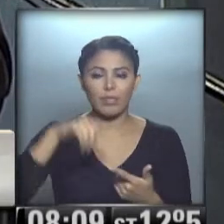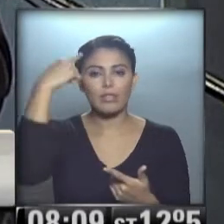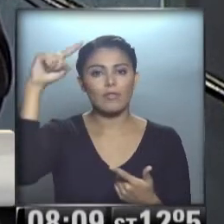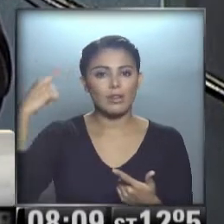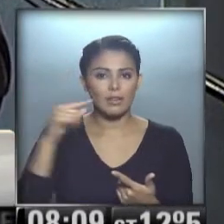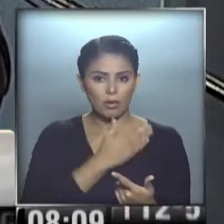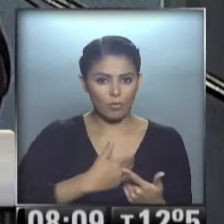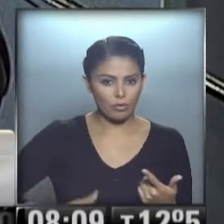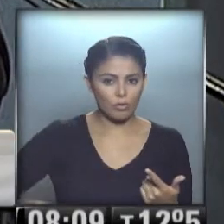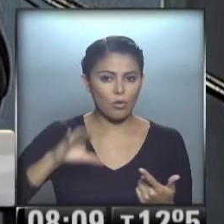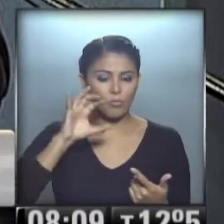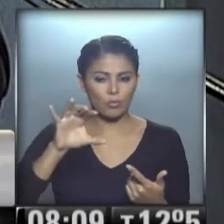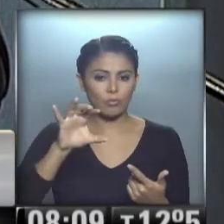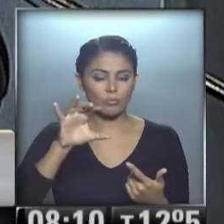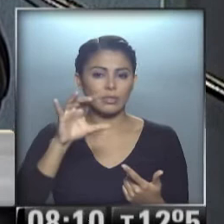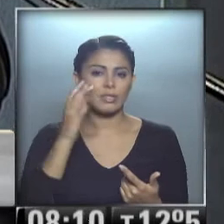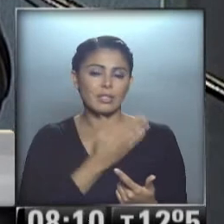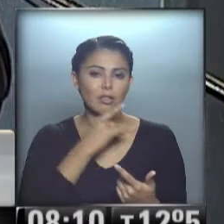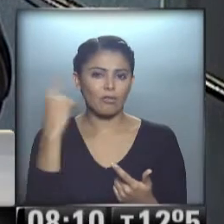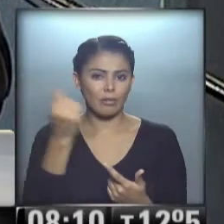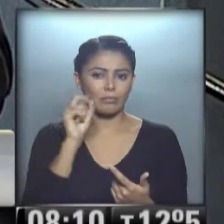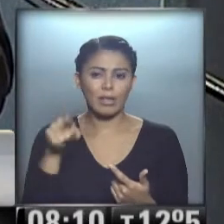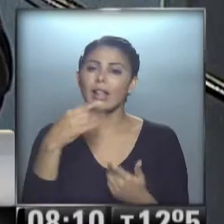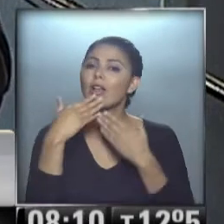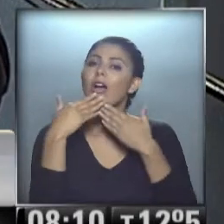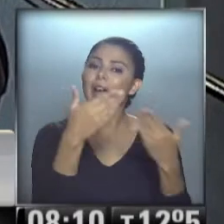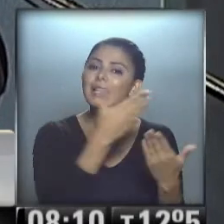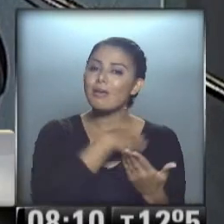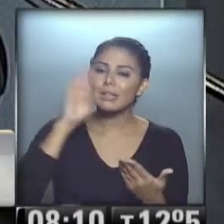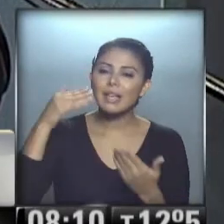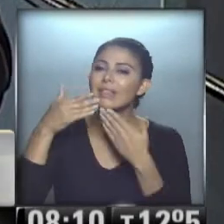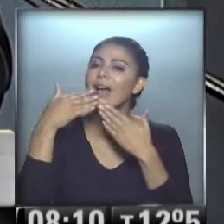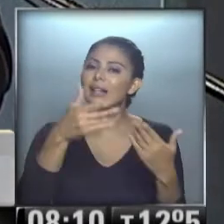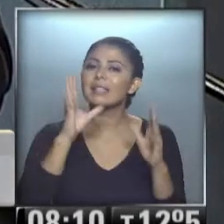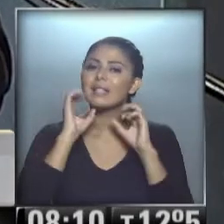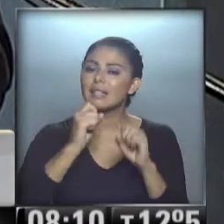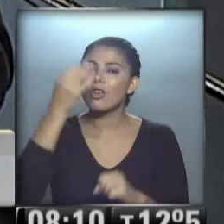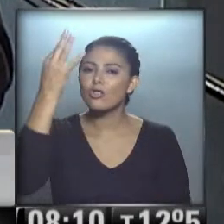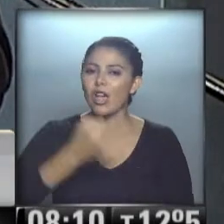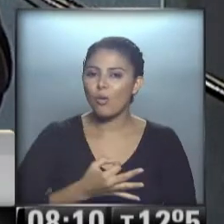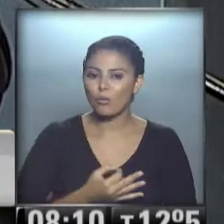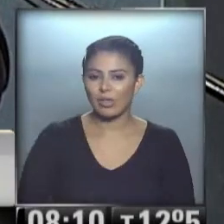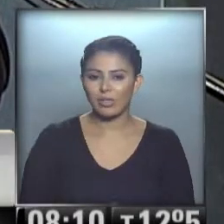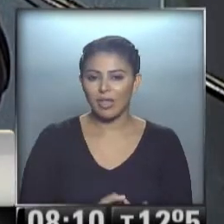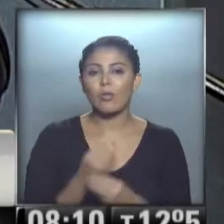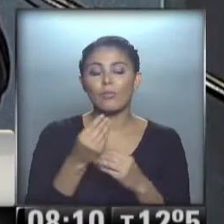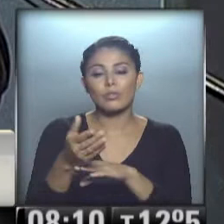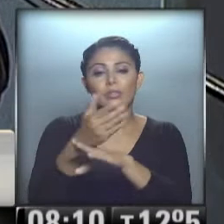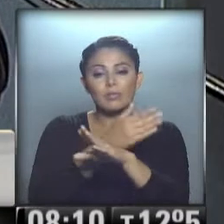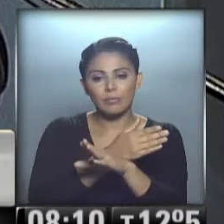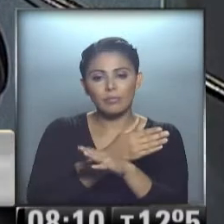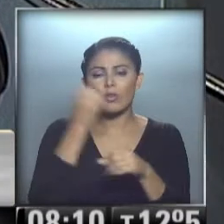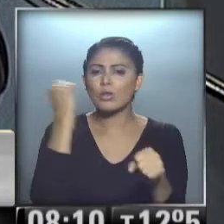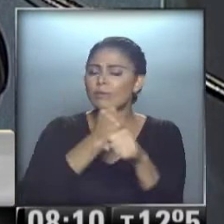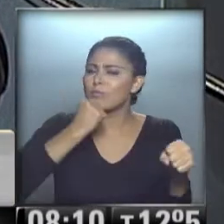autoridades gubernamentales de la provincia de Santa Fe agradeció a la Presidenta de la Nación, al Secretario de Seguridad, en virtud de un operativo